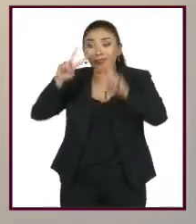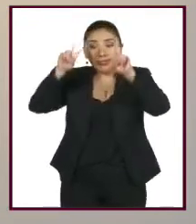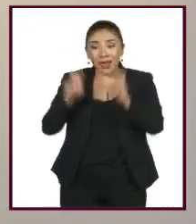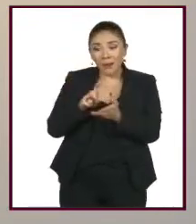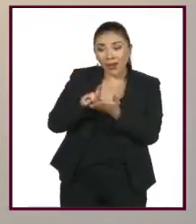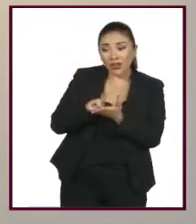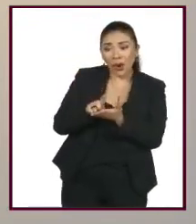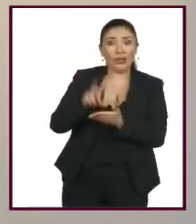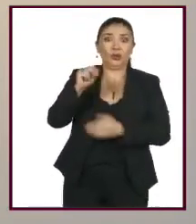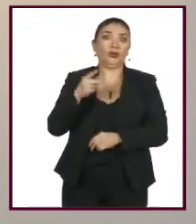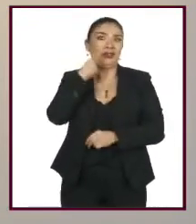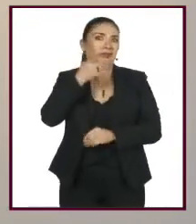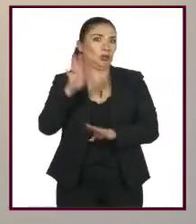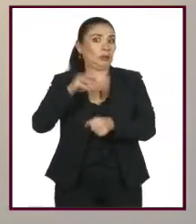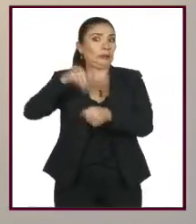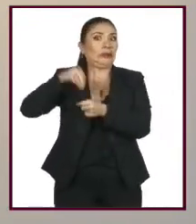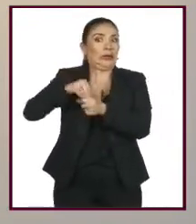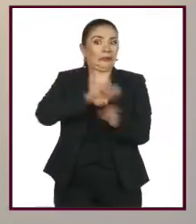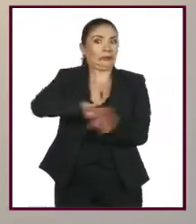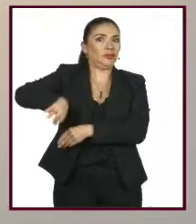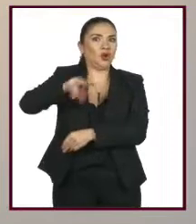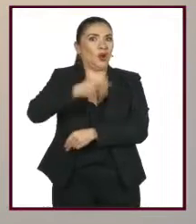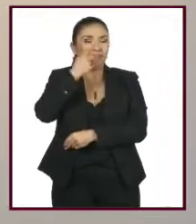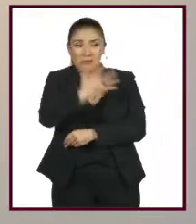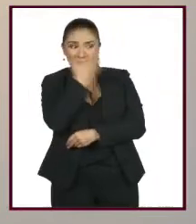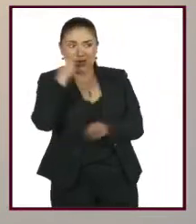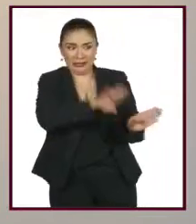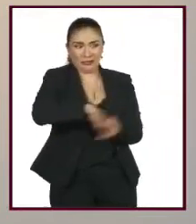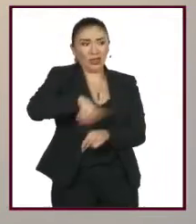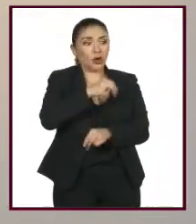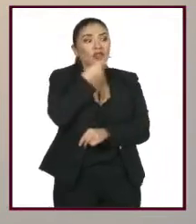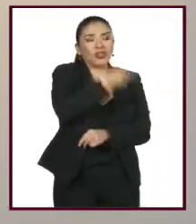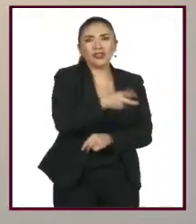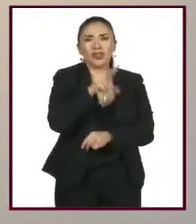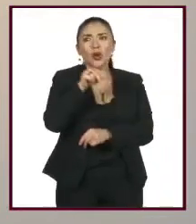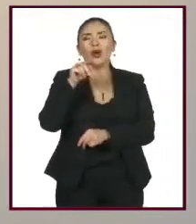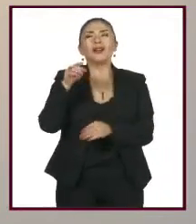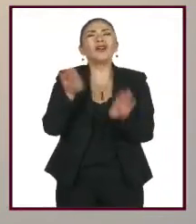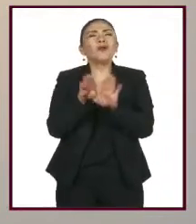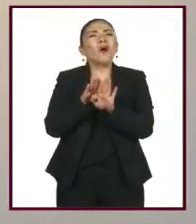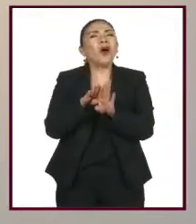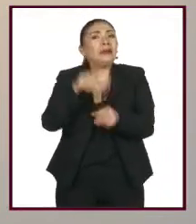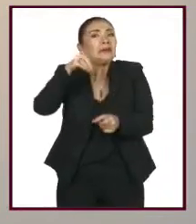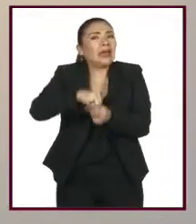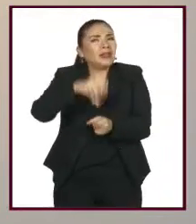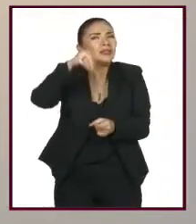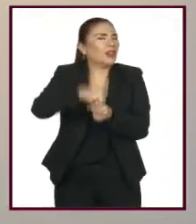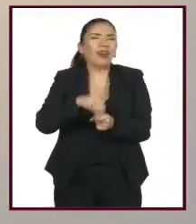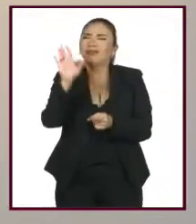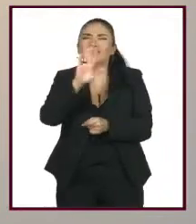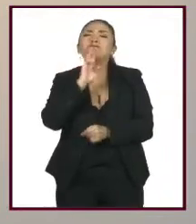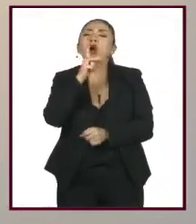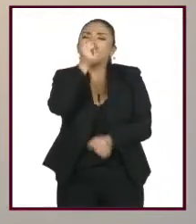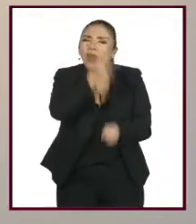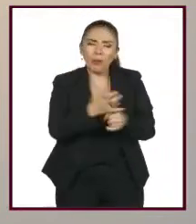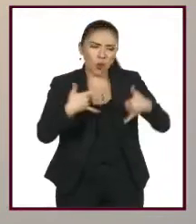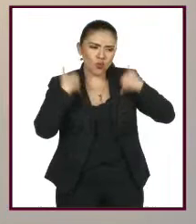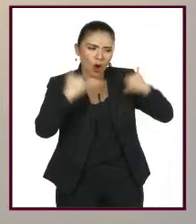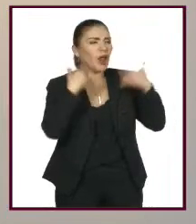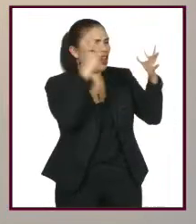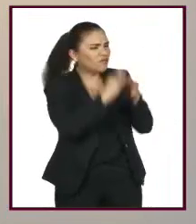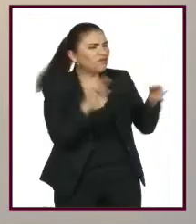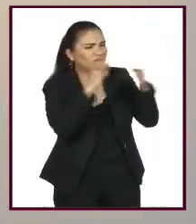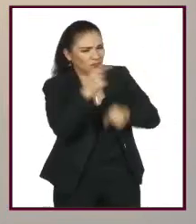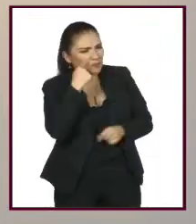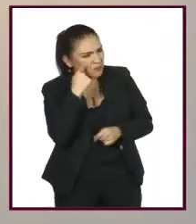o estigmatizar ya el consumo, eres adicto, ¿no? Entonces es mejor desde temprana edad hablar sobre